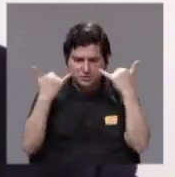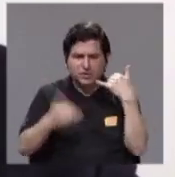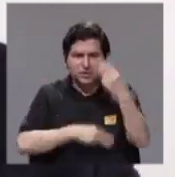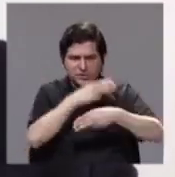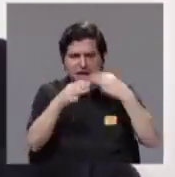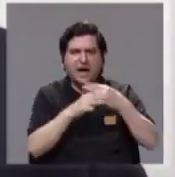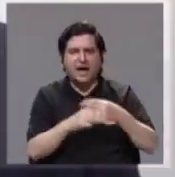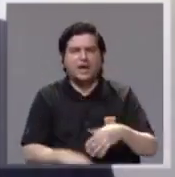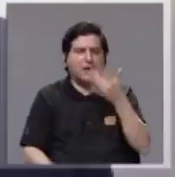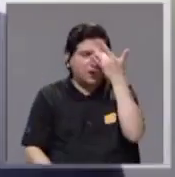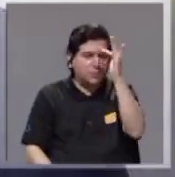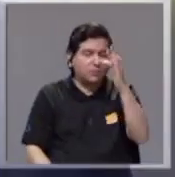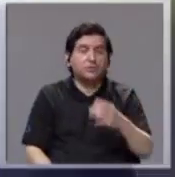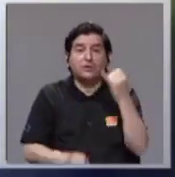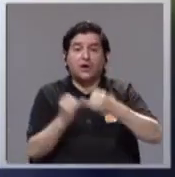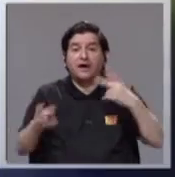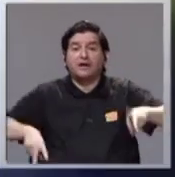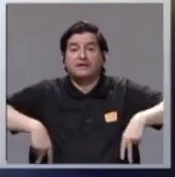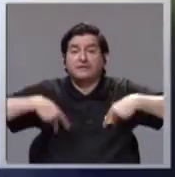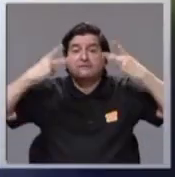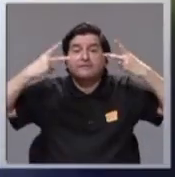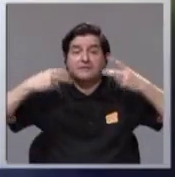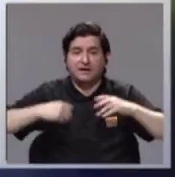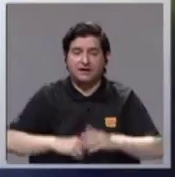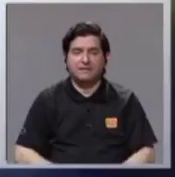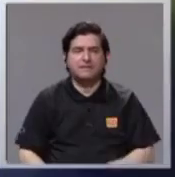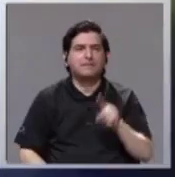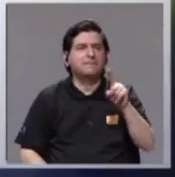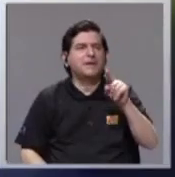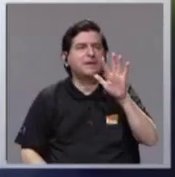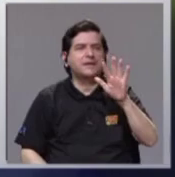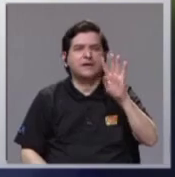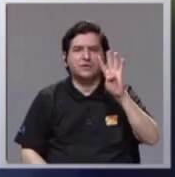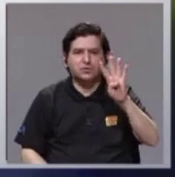intelectual. Y al final de su vida, en